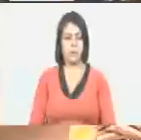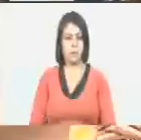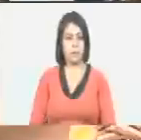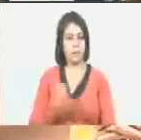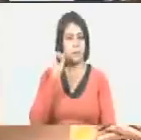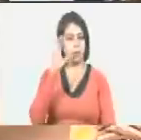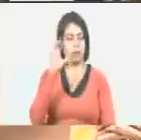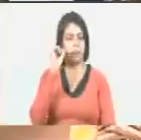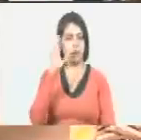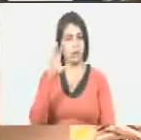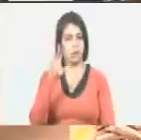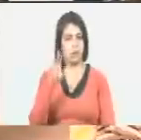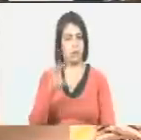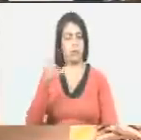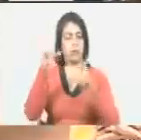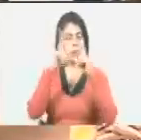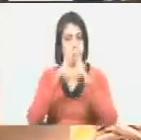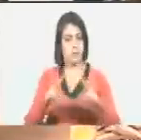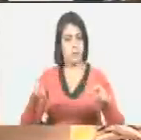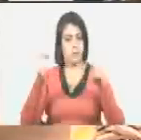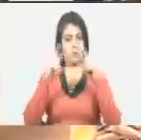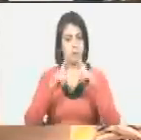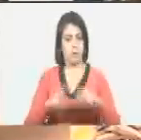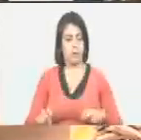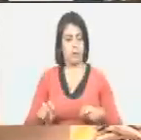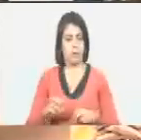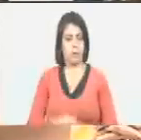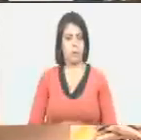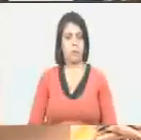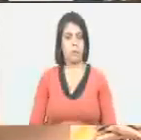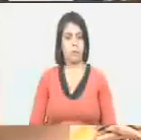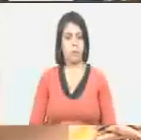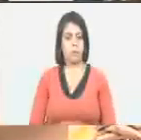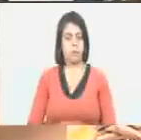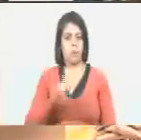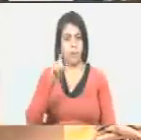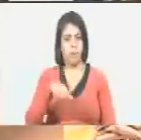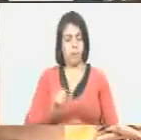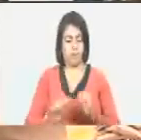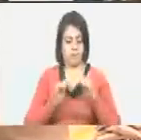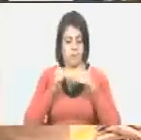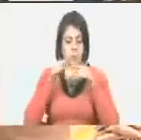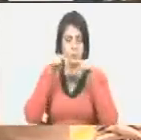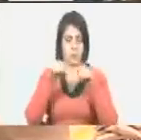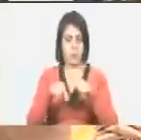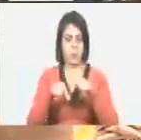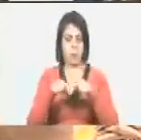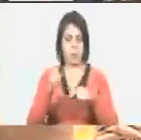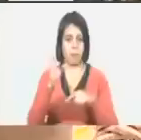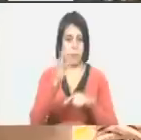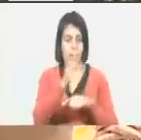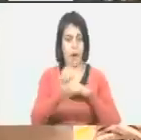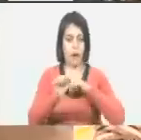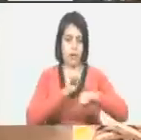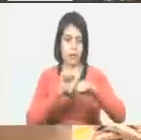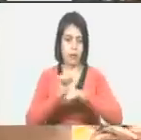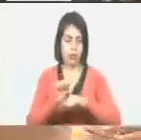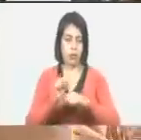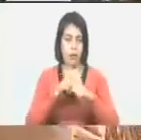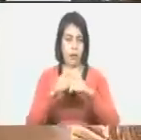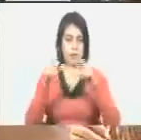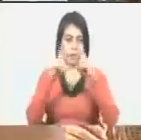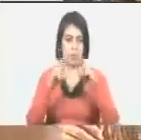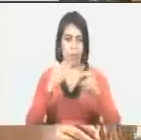de este Parlamento una investigación y, por supuesto, que se desprendan de allí las sanciones a que diera lugar esa